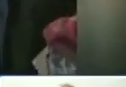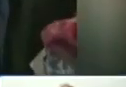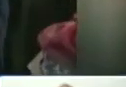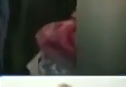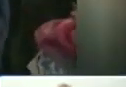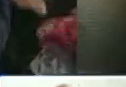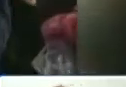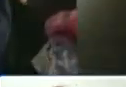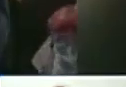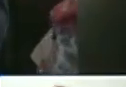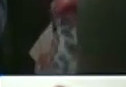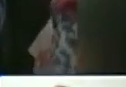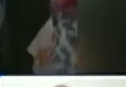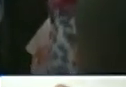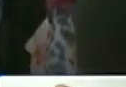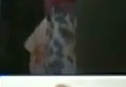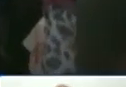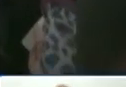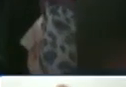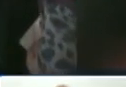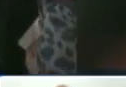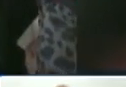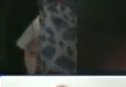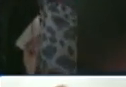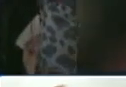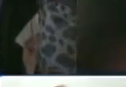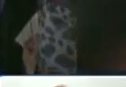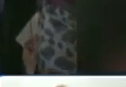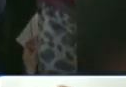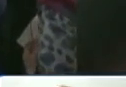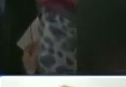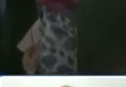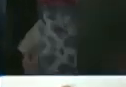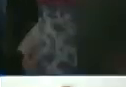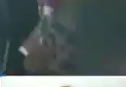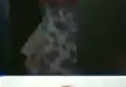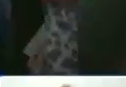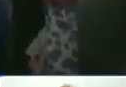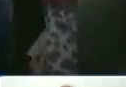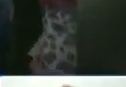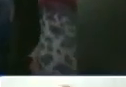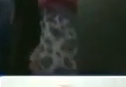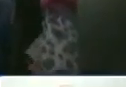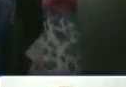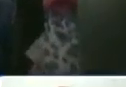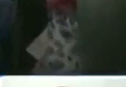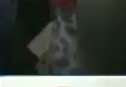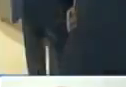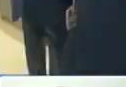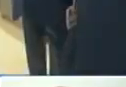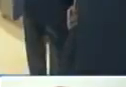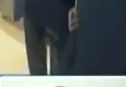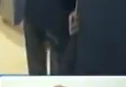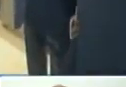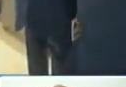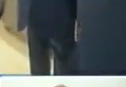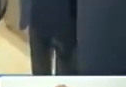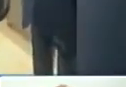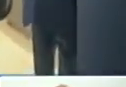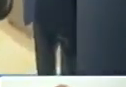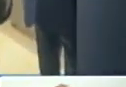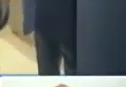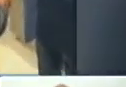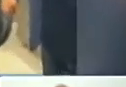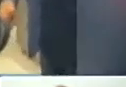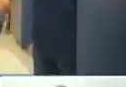Dios dado El quinto congreso del partido socialista Unido de Venezuela y el cuarto congreso de la juventud